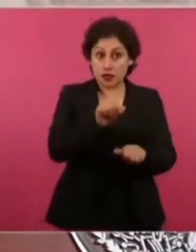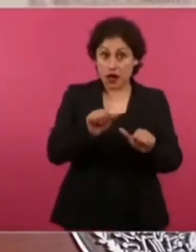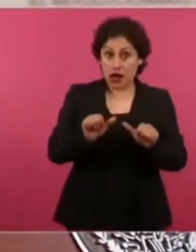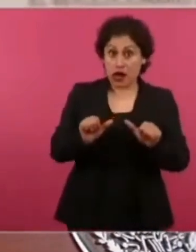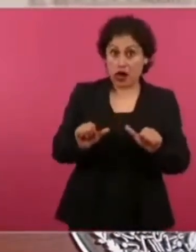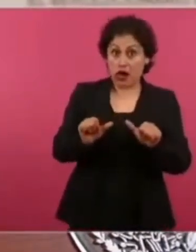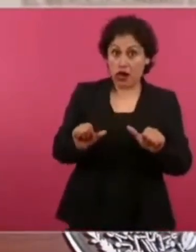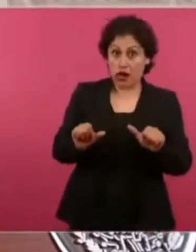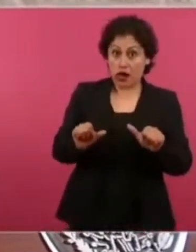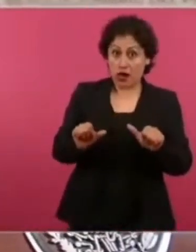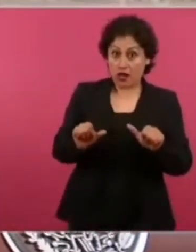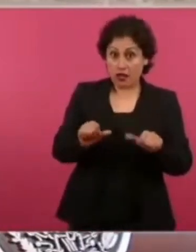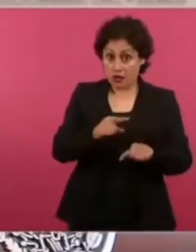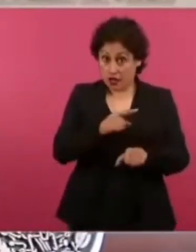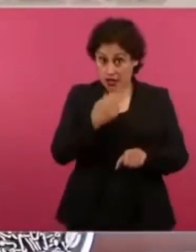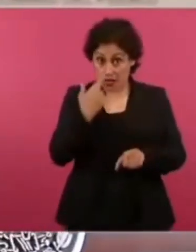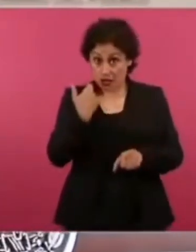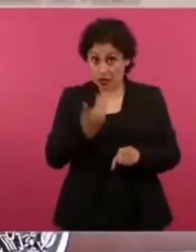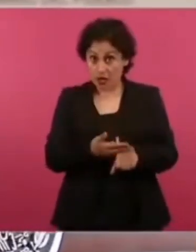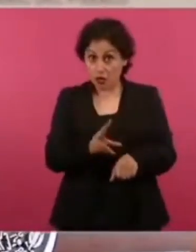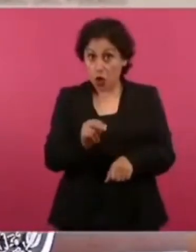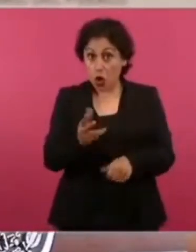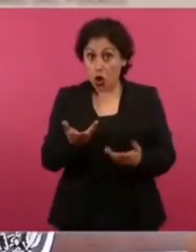no era ratero.